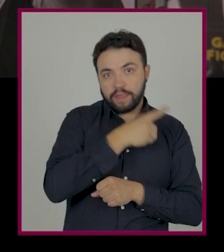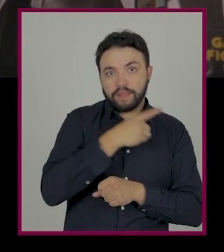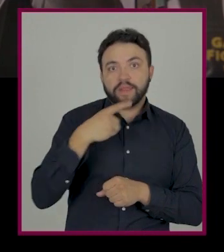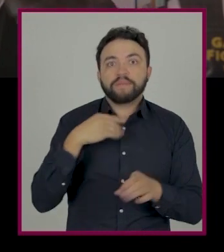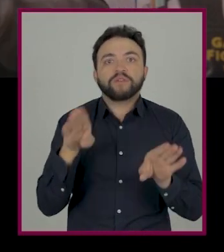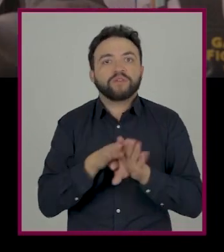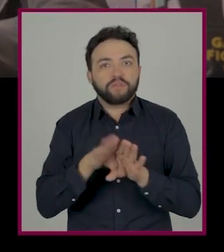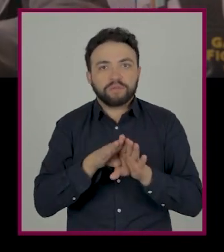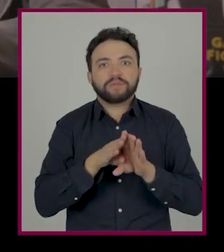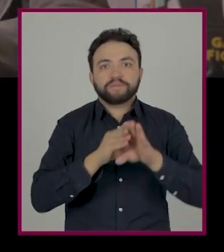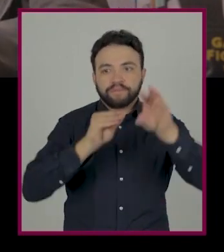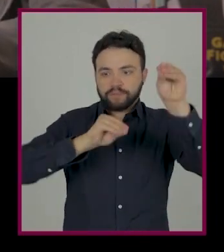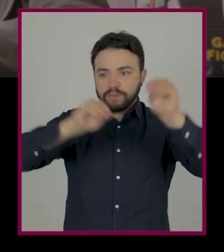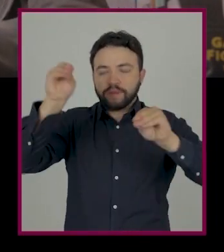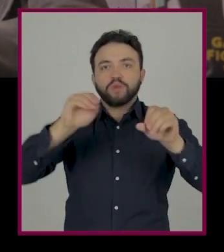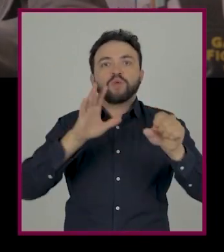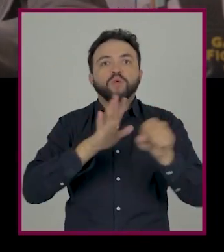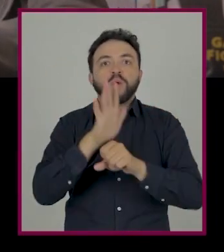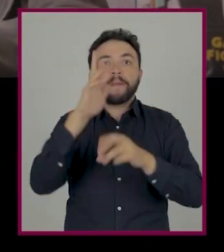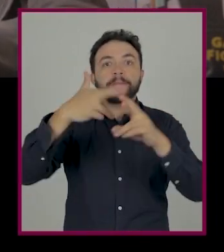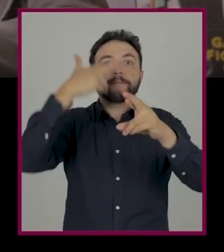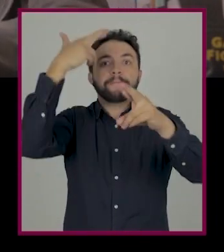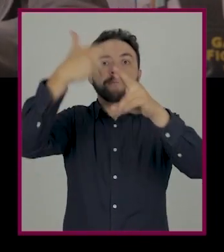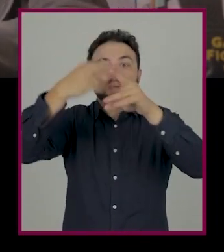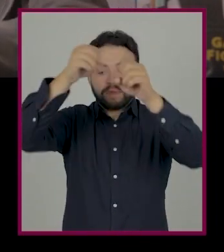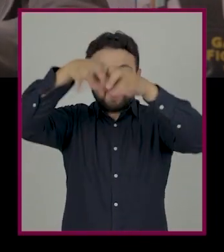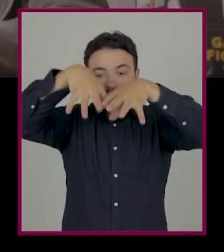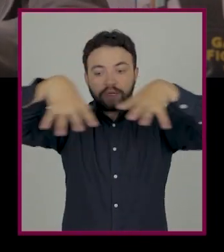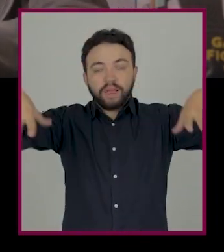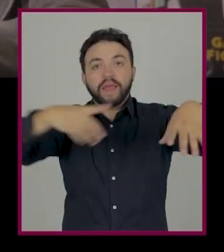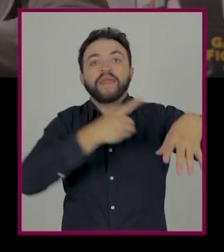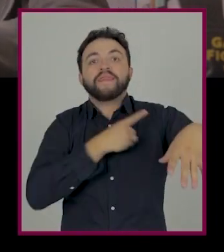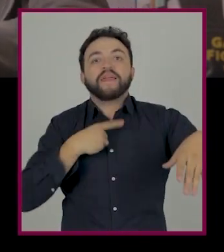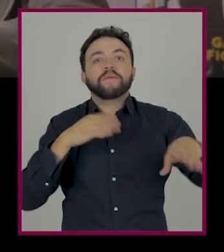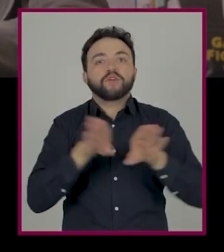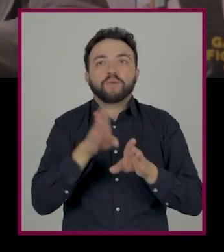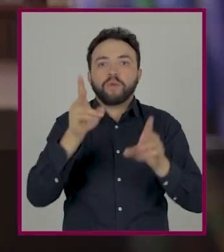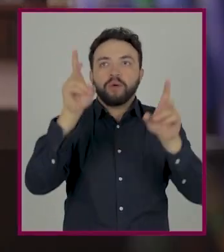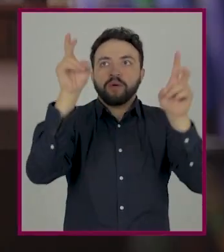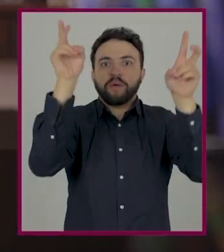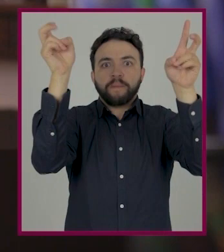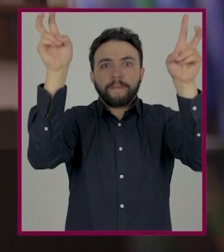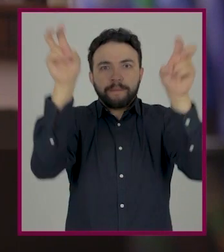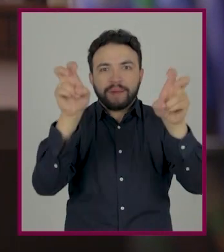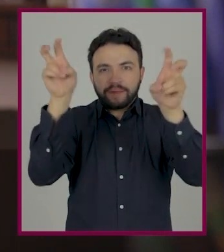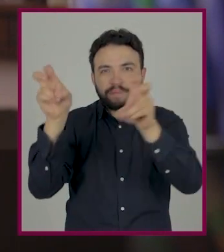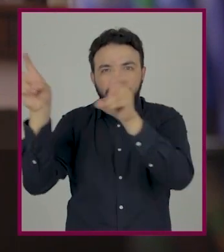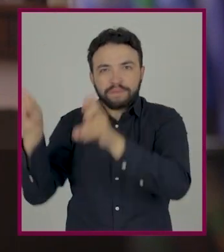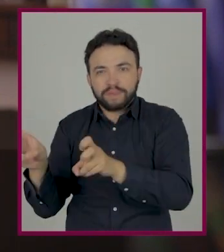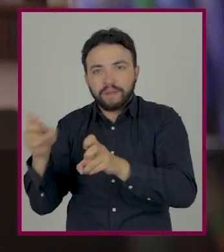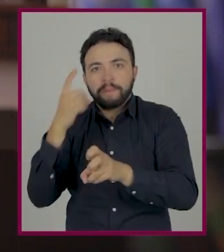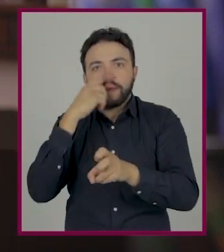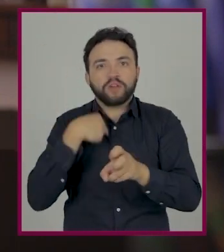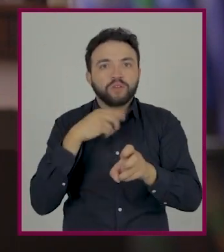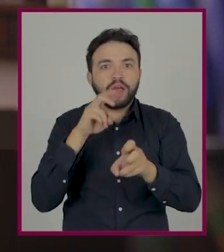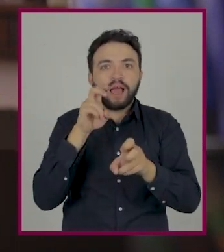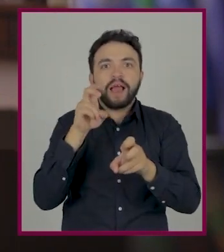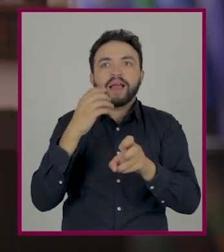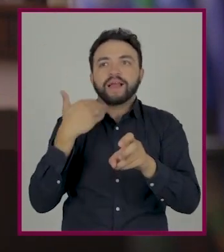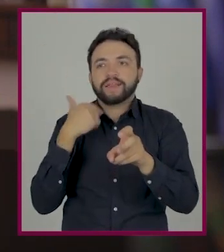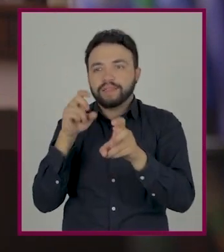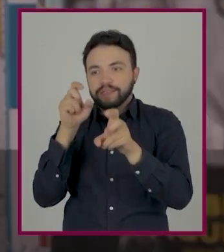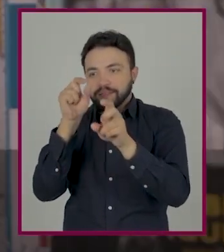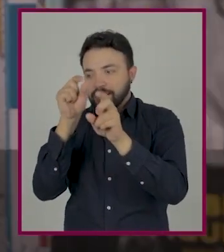el significado de estas. También hay que tener en cuenta que se construyen jerárquicamente y deben tener marcas textuales